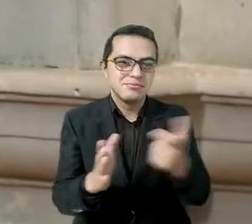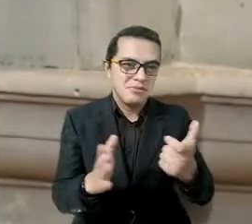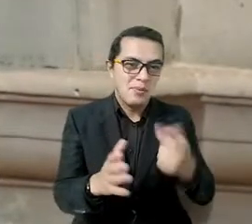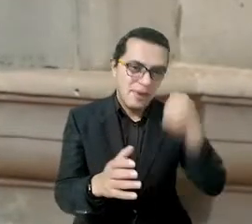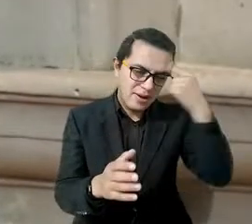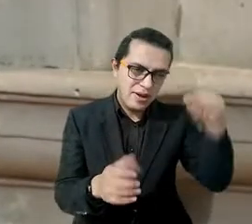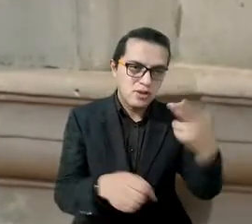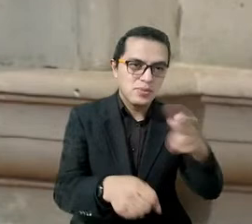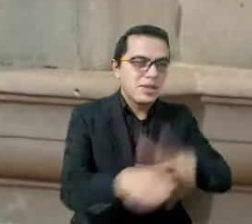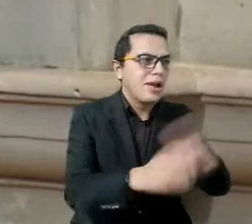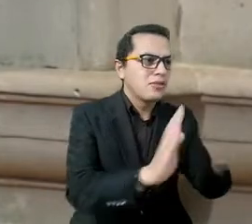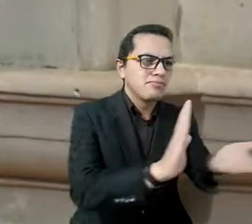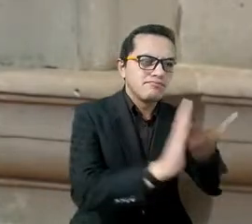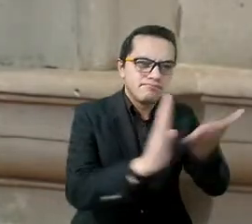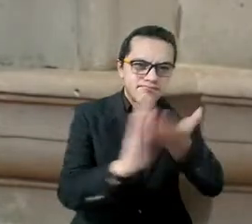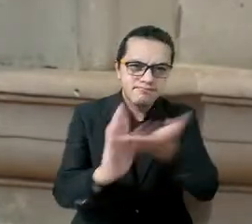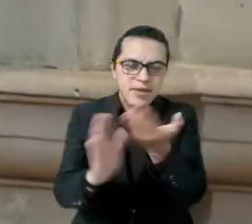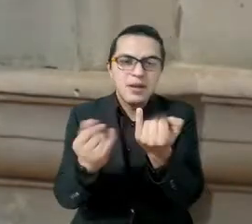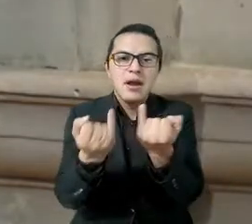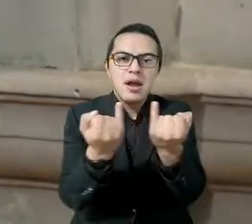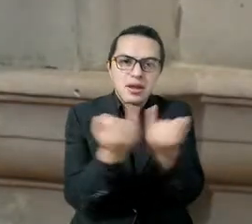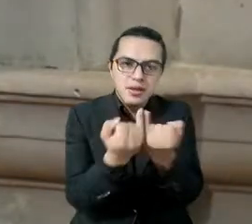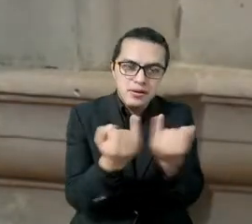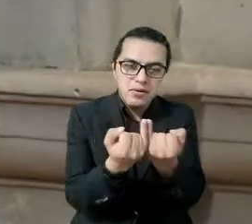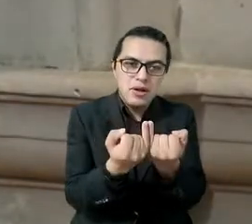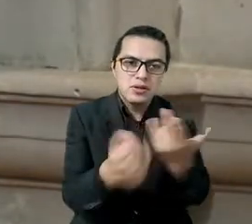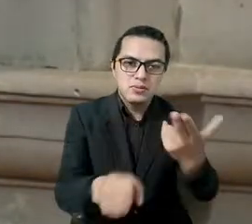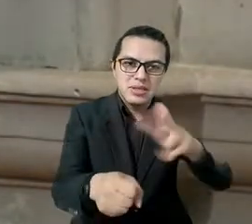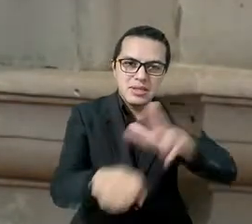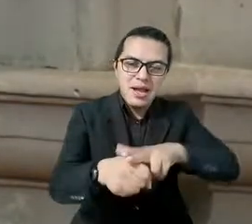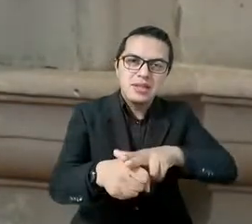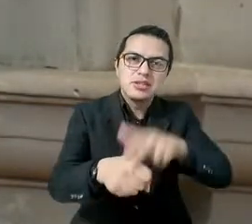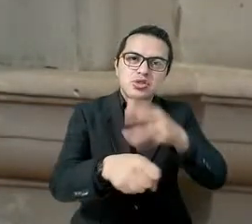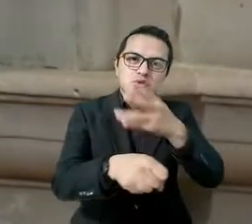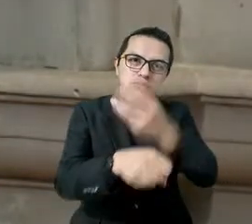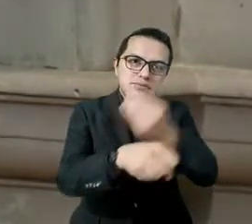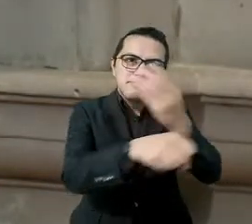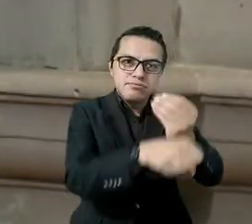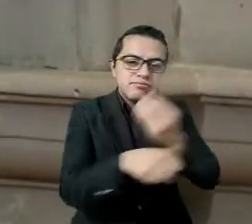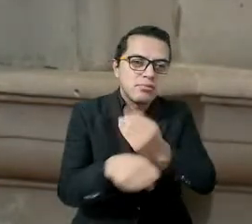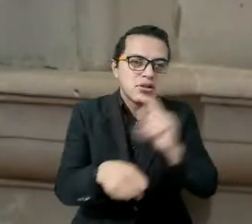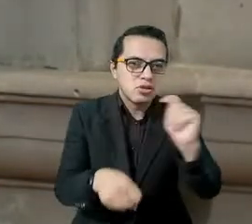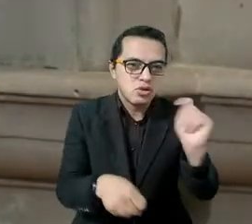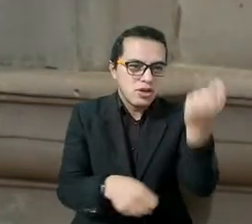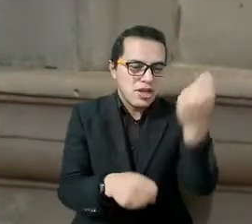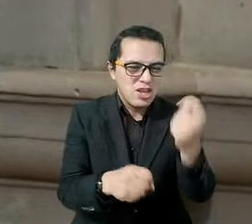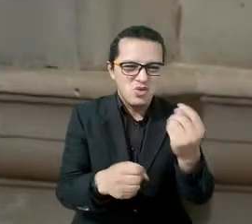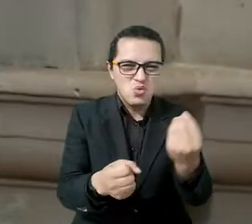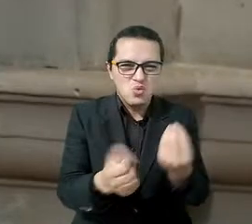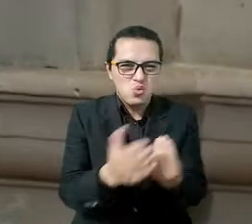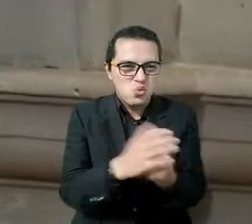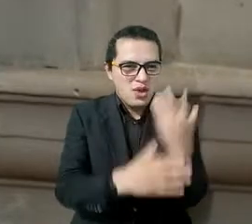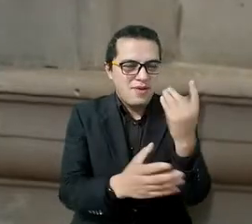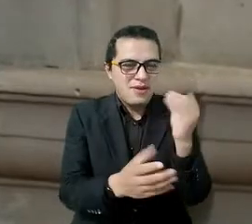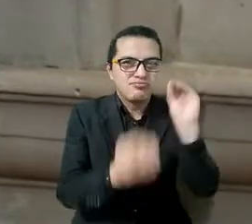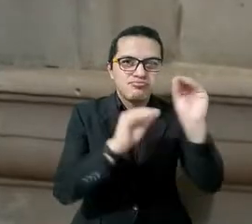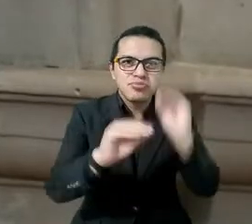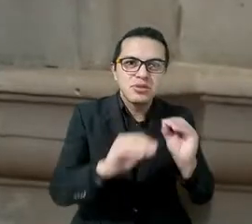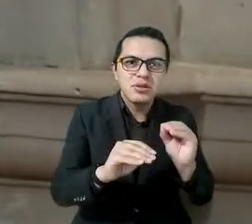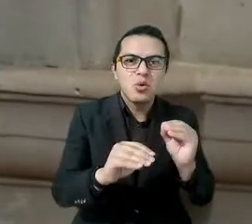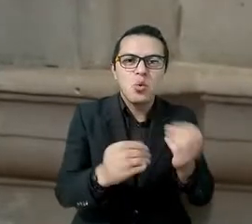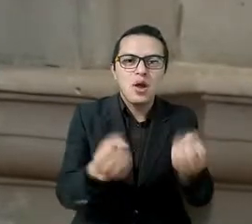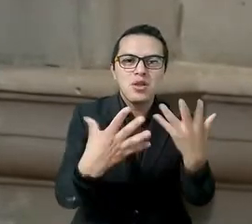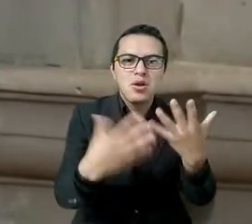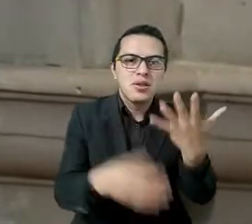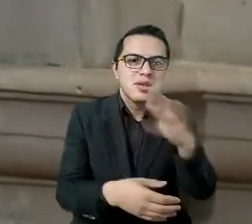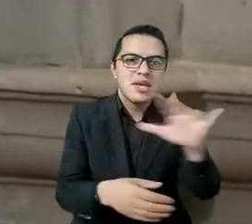como para la innovación y tecnología. Se estima destinar 10.5 millones. Sin embargo,